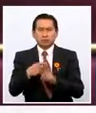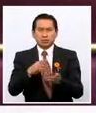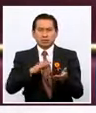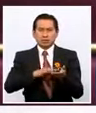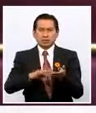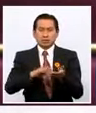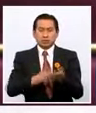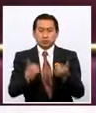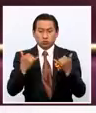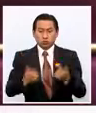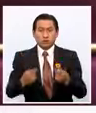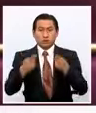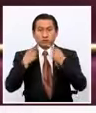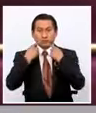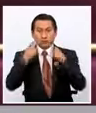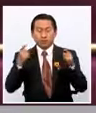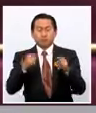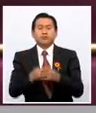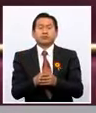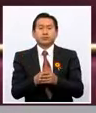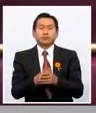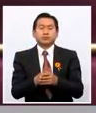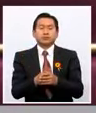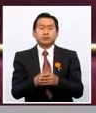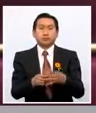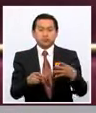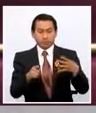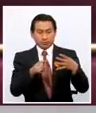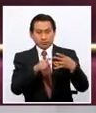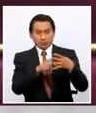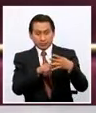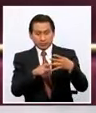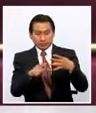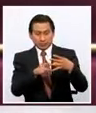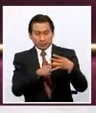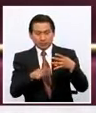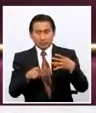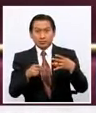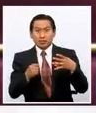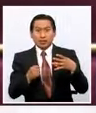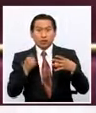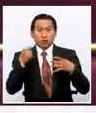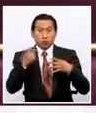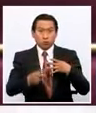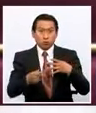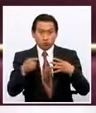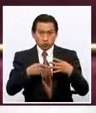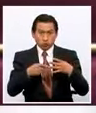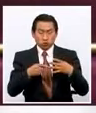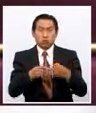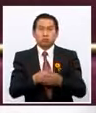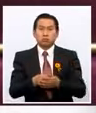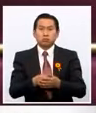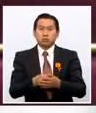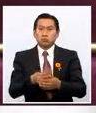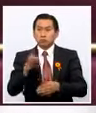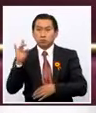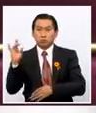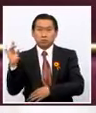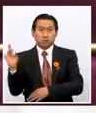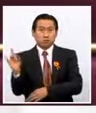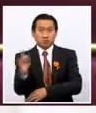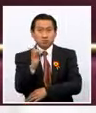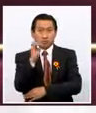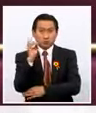día que a partir de la segunda quincena de este mes de agosto se repartirán en todo el país